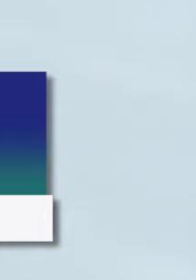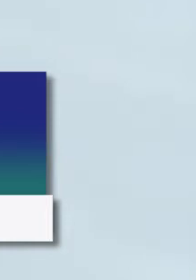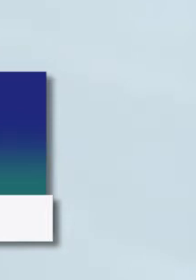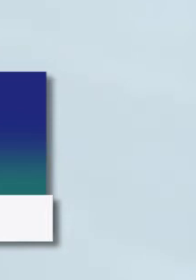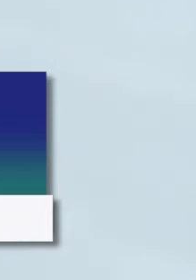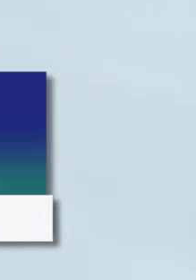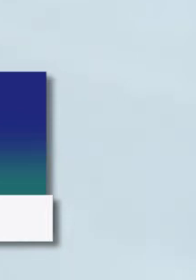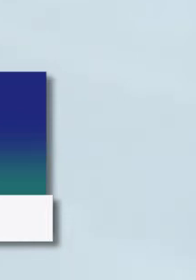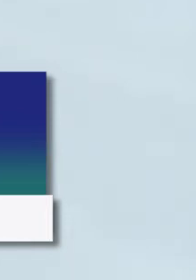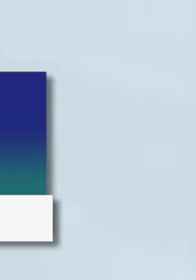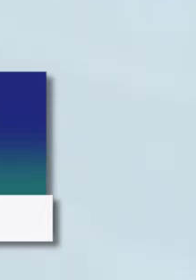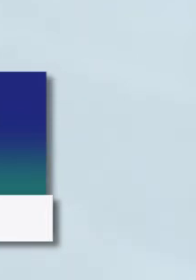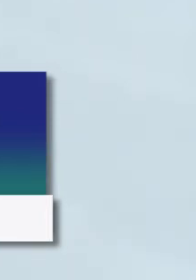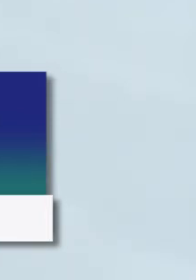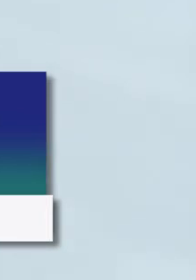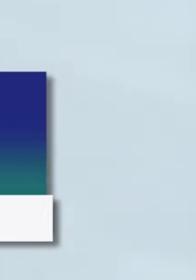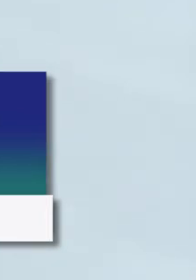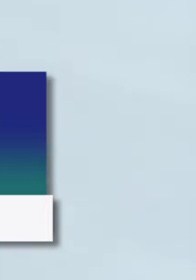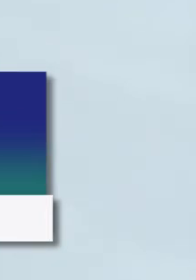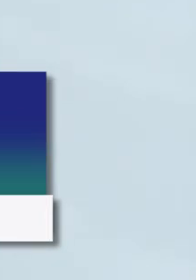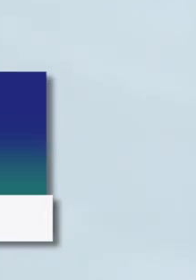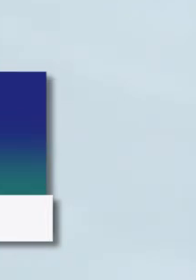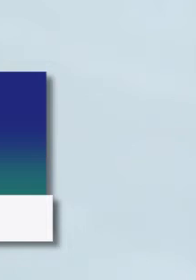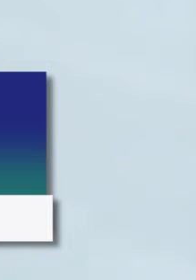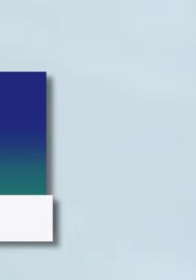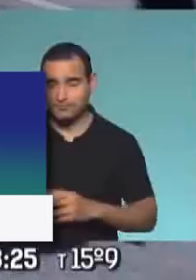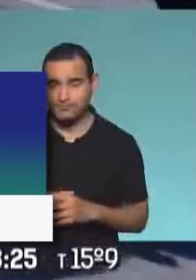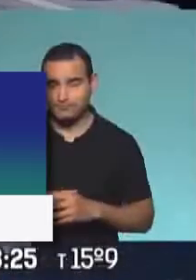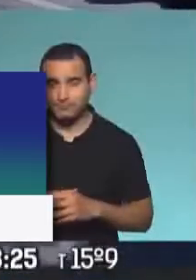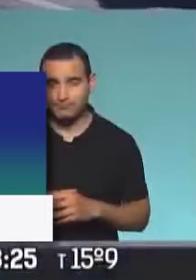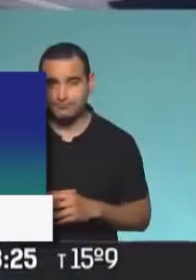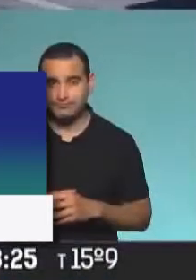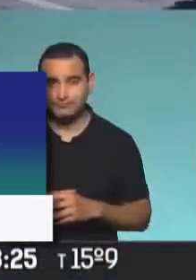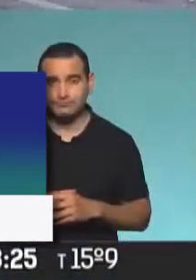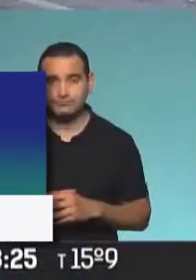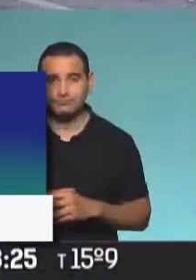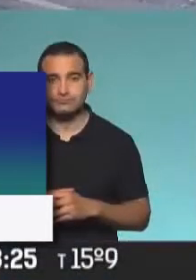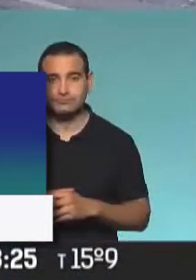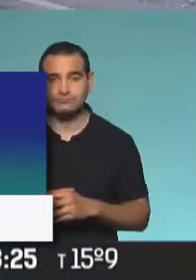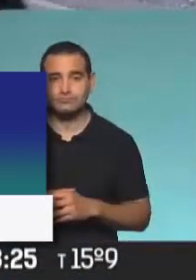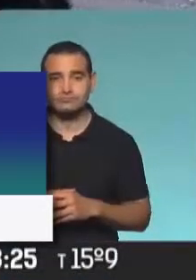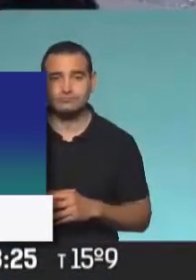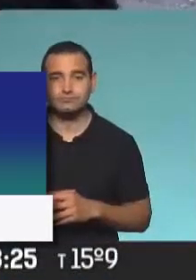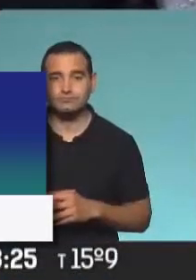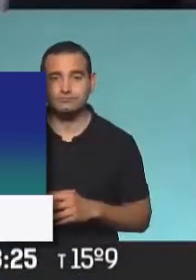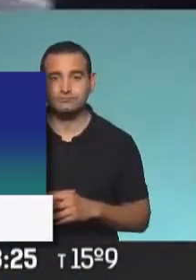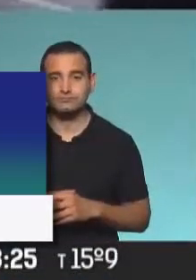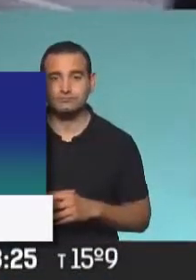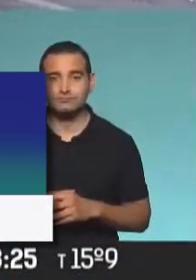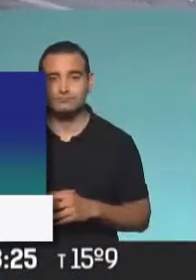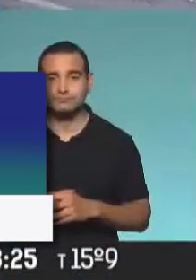excelente información porque la justicia porteña rechazó la apelación que el gobierno de